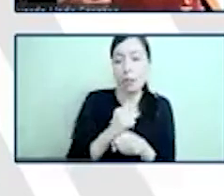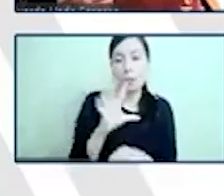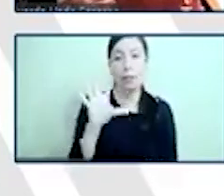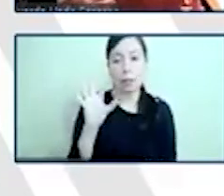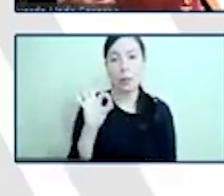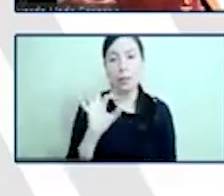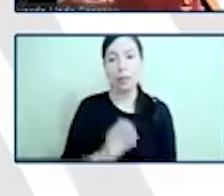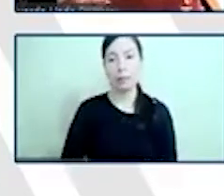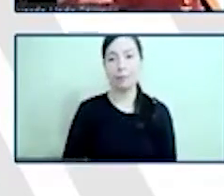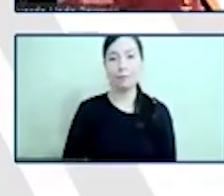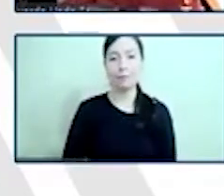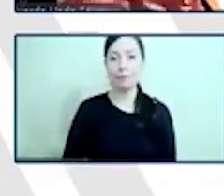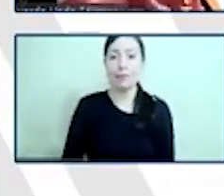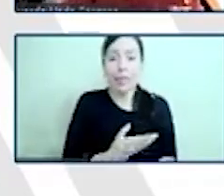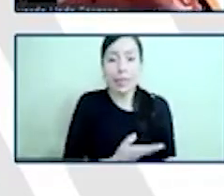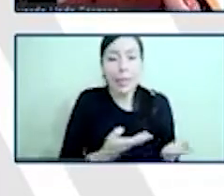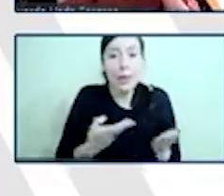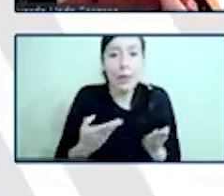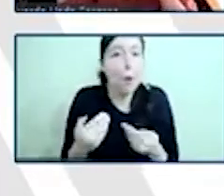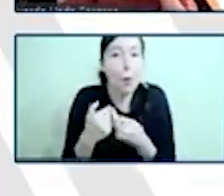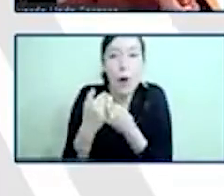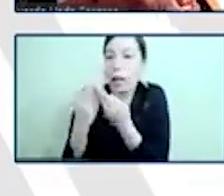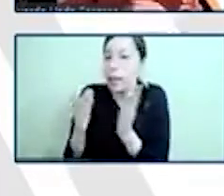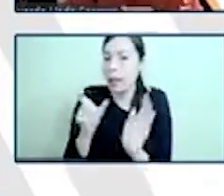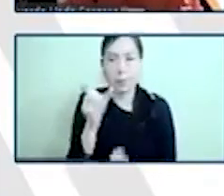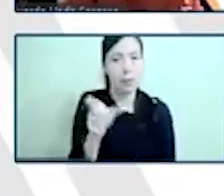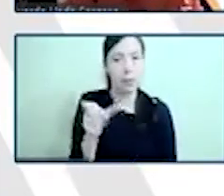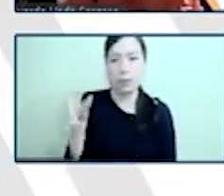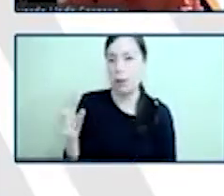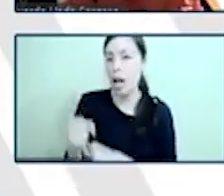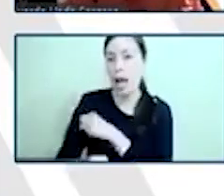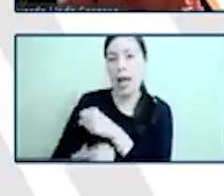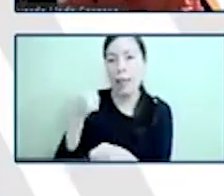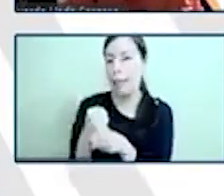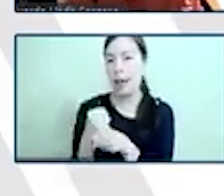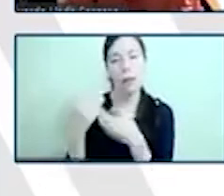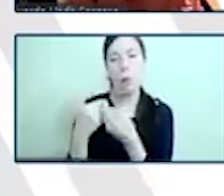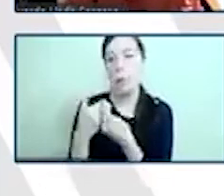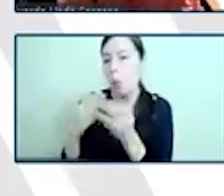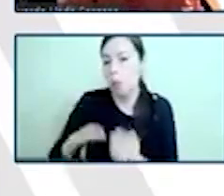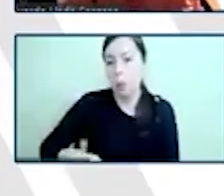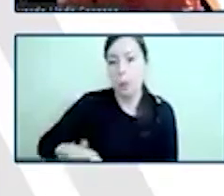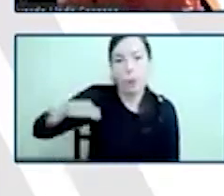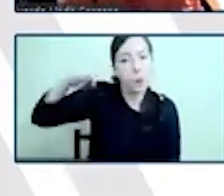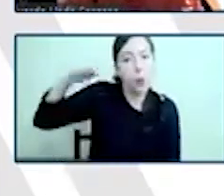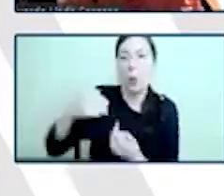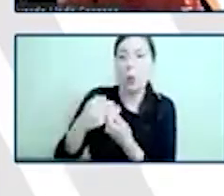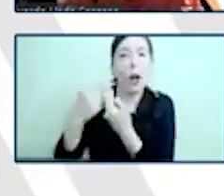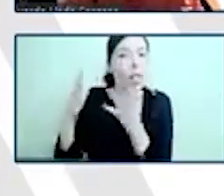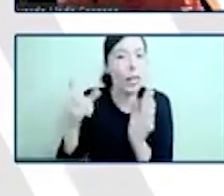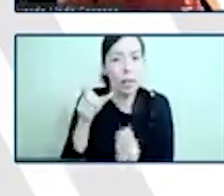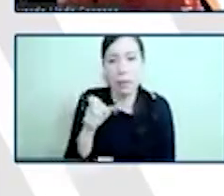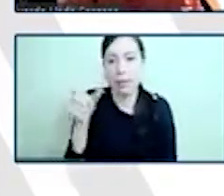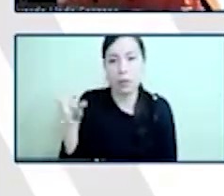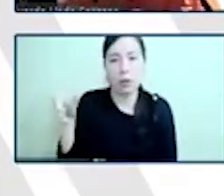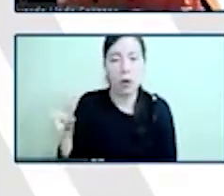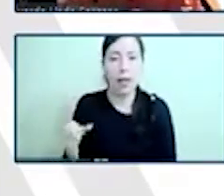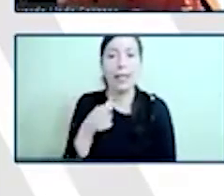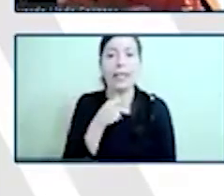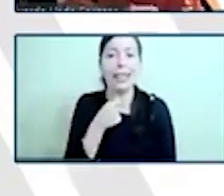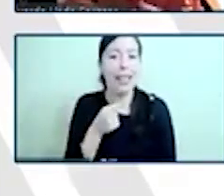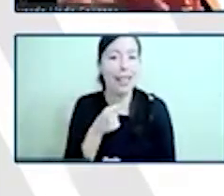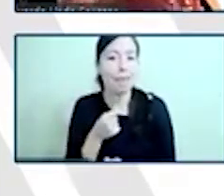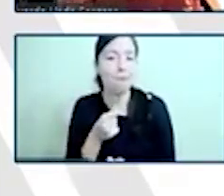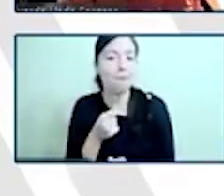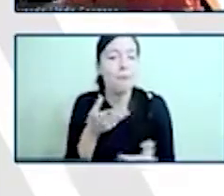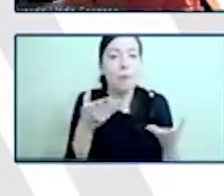al cual fue invitada cualquier persona de cualquier edad que tuviera interés en colaborar en la ciencia de la